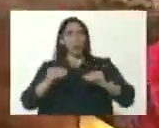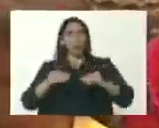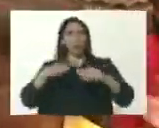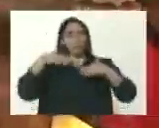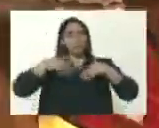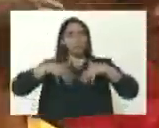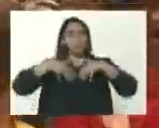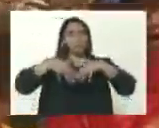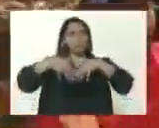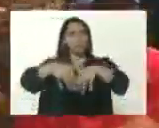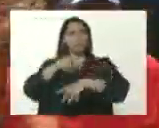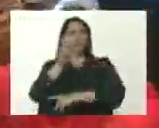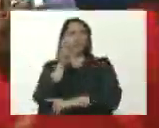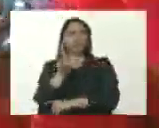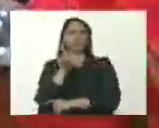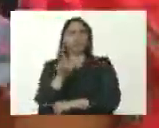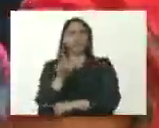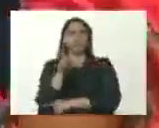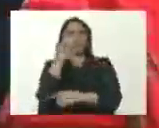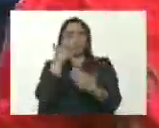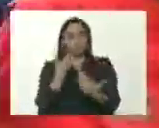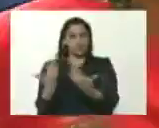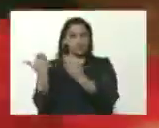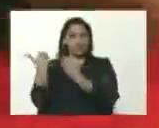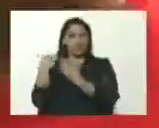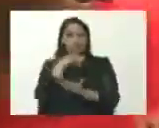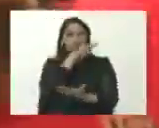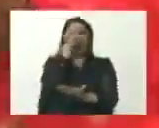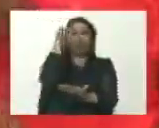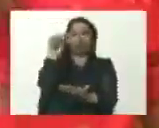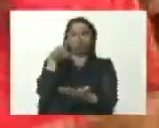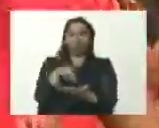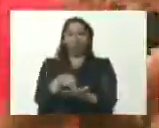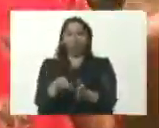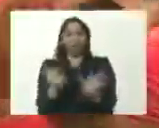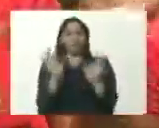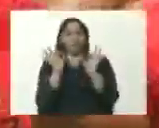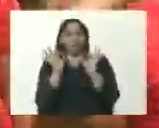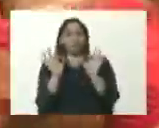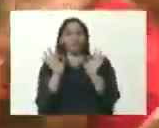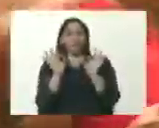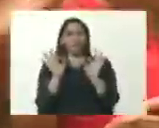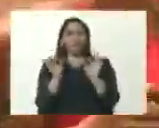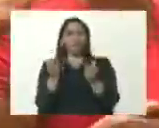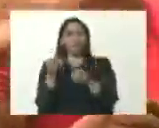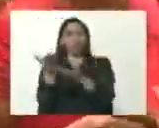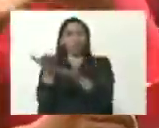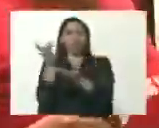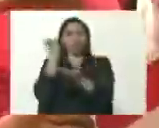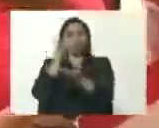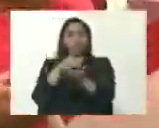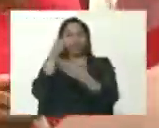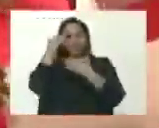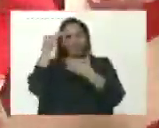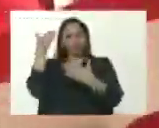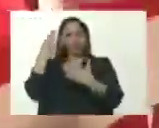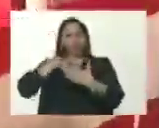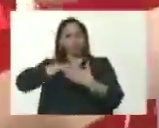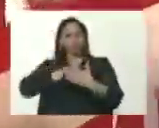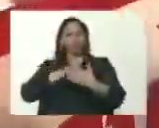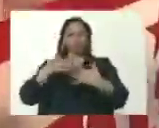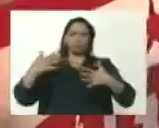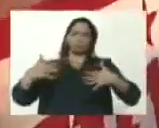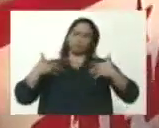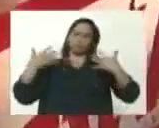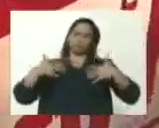militancia del Partido Socialista Unido de Venezuela a nivel nacional y muy especialmente a usted. De verdad estamos muy